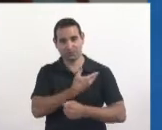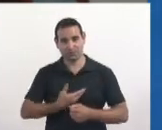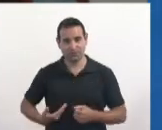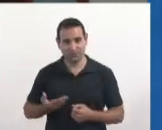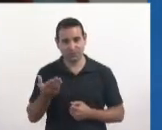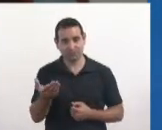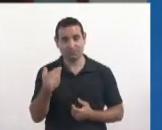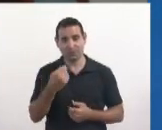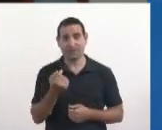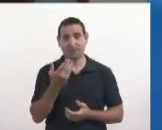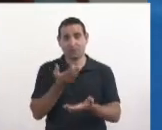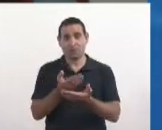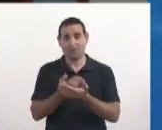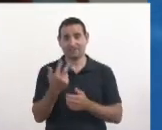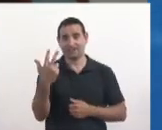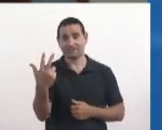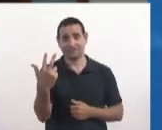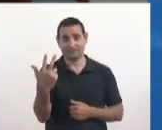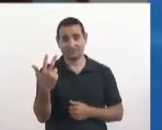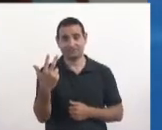el acuerdo a estos tres